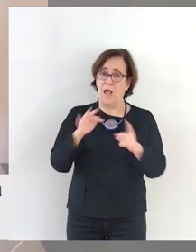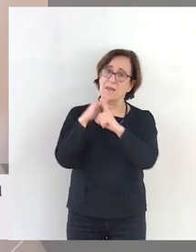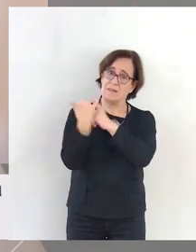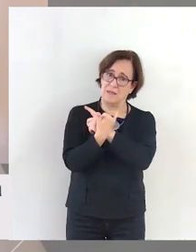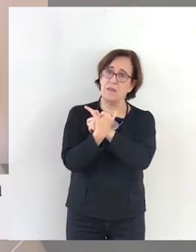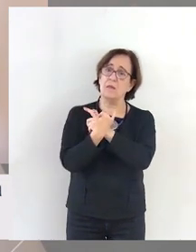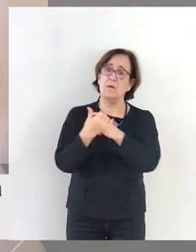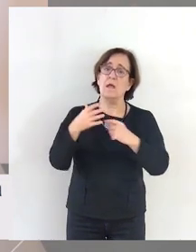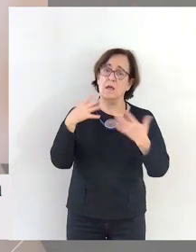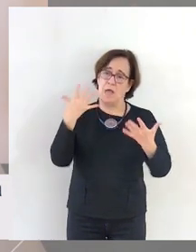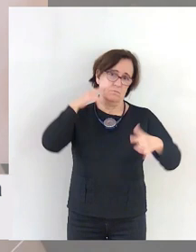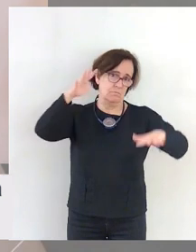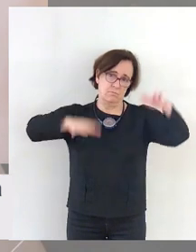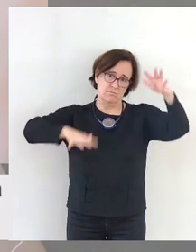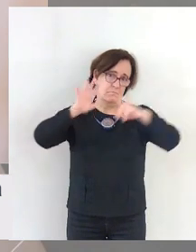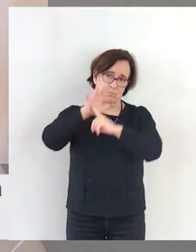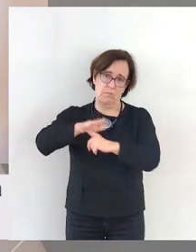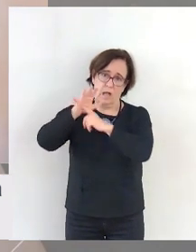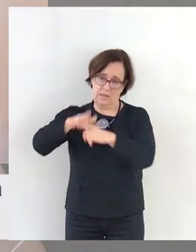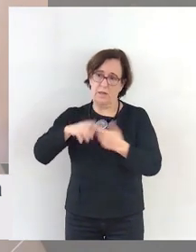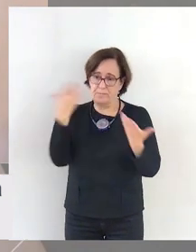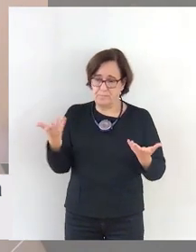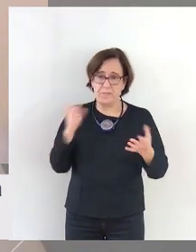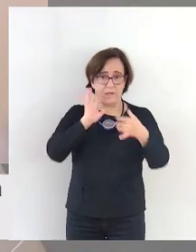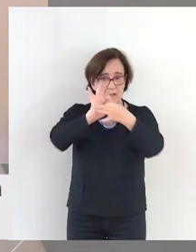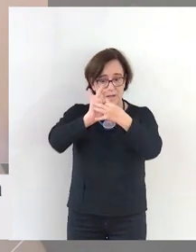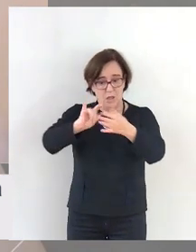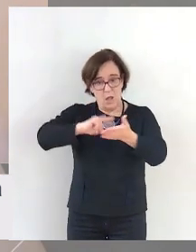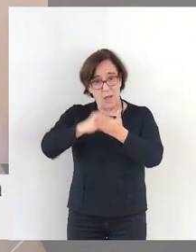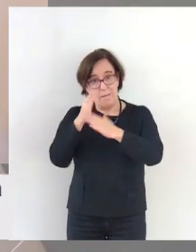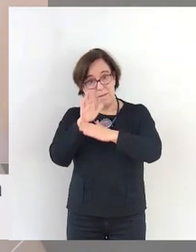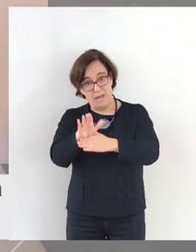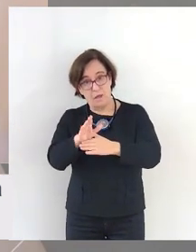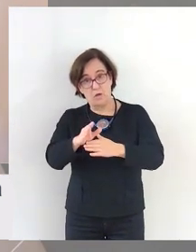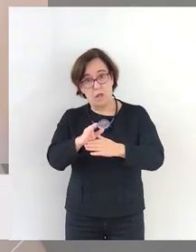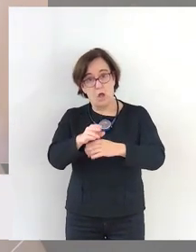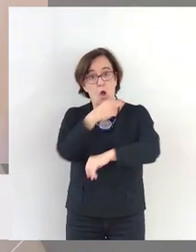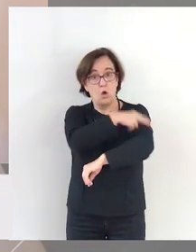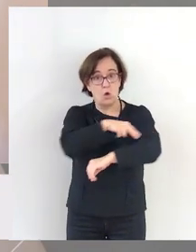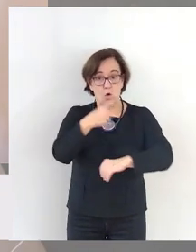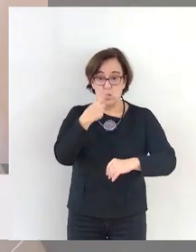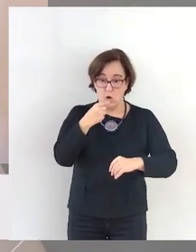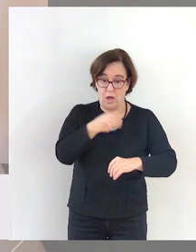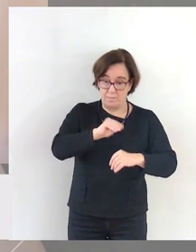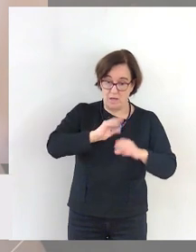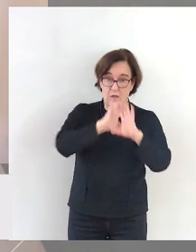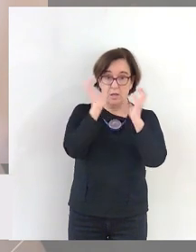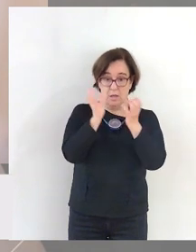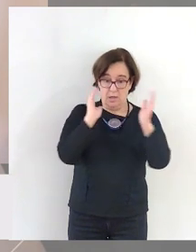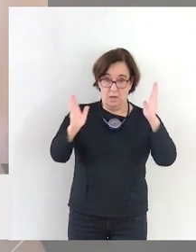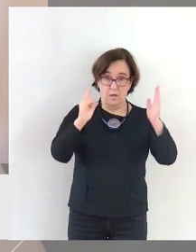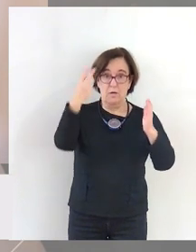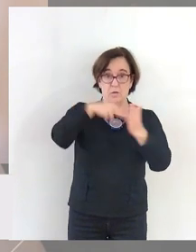sustancias tan desfavorables en coherencia con este planteamiento Cruz Roja española en su documento estratégico para el periodo